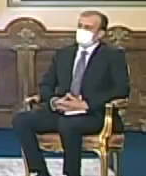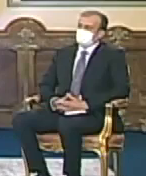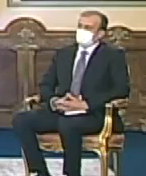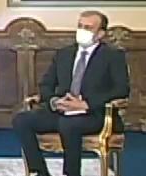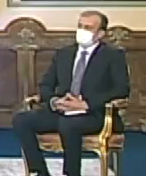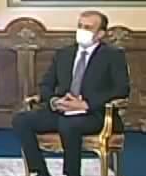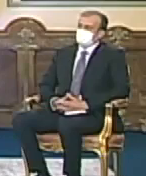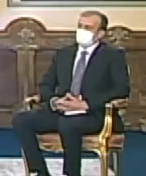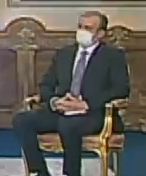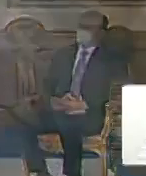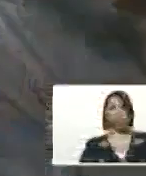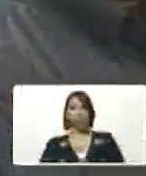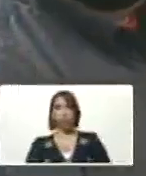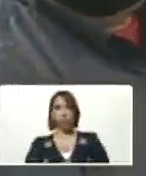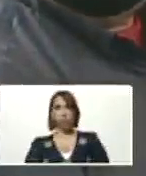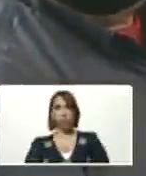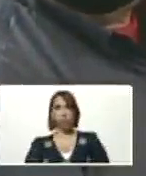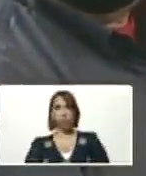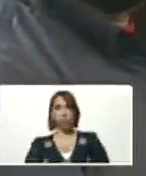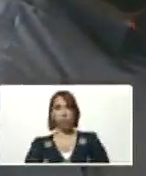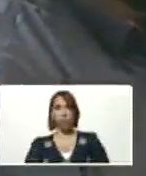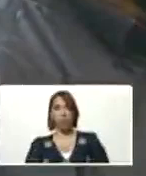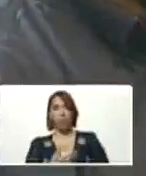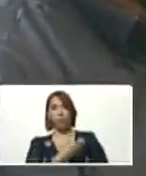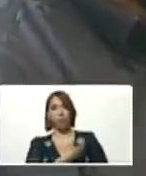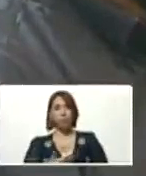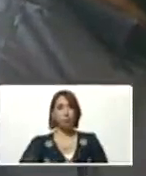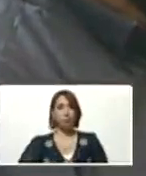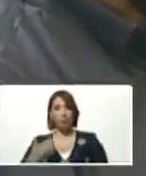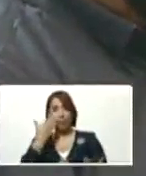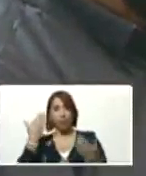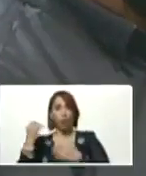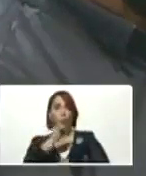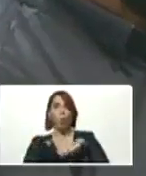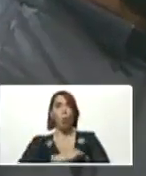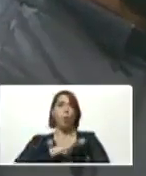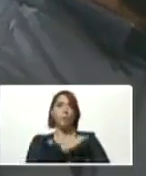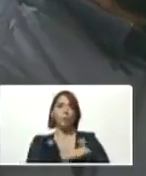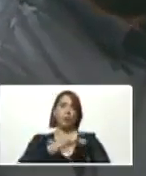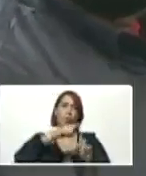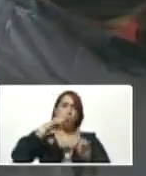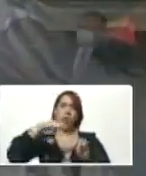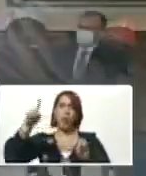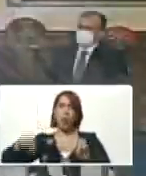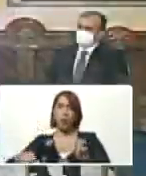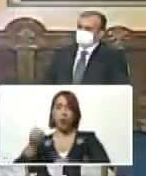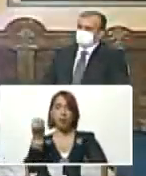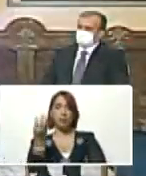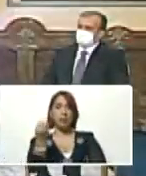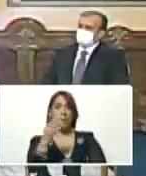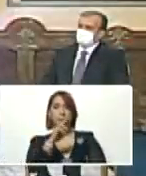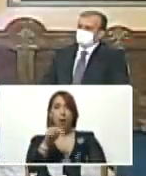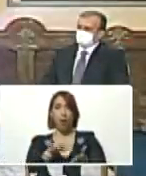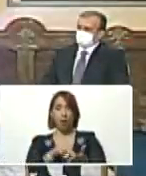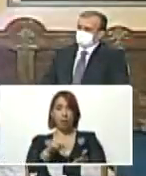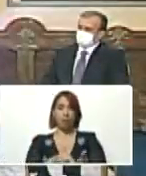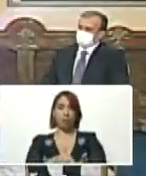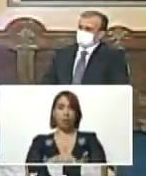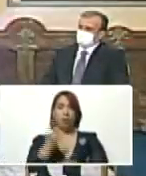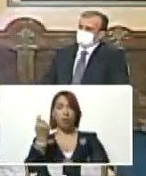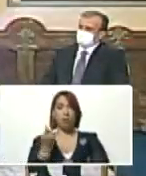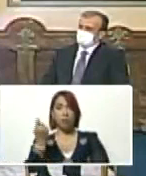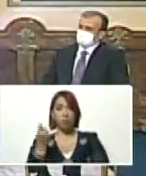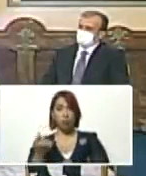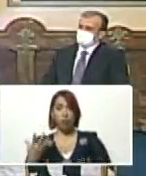Rodríguez Gamboa, presidente de la Comisión de Energía de la Asamblea Nacional y los diputados que lo acompañan,